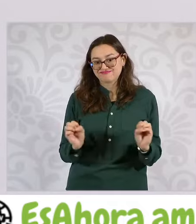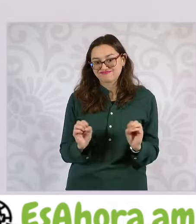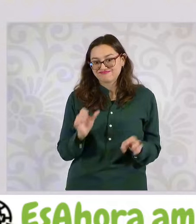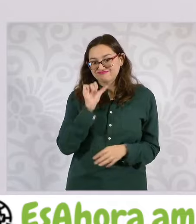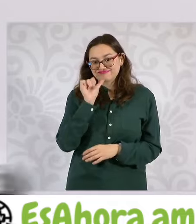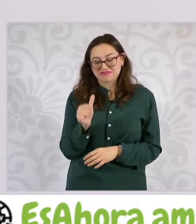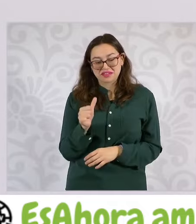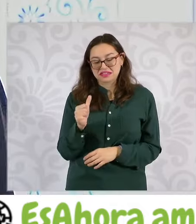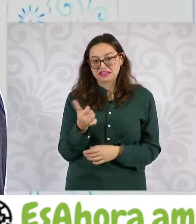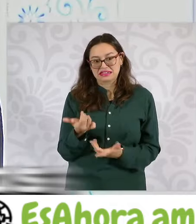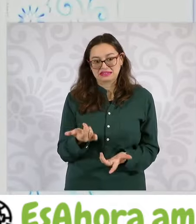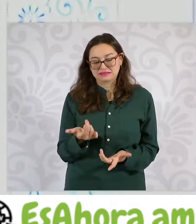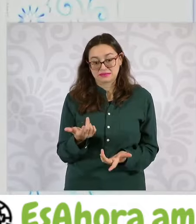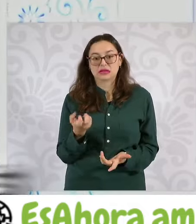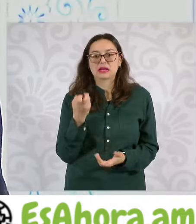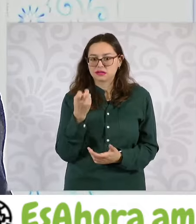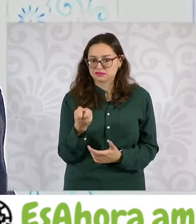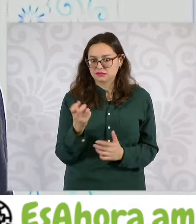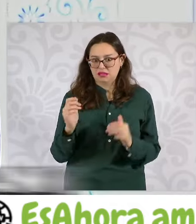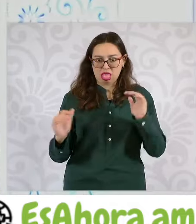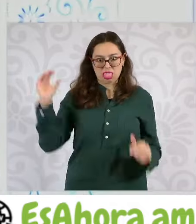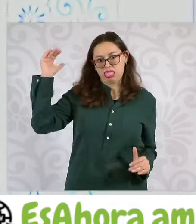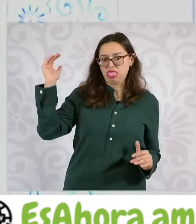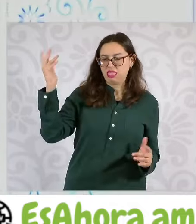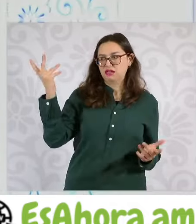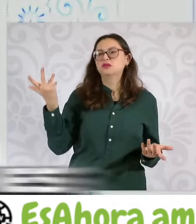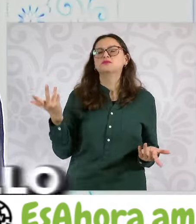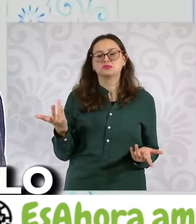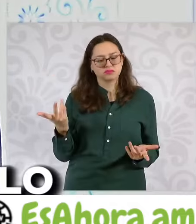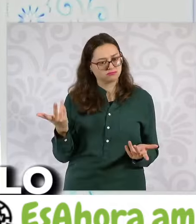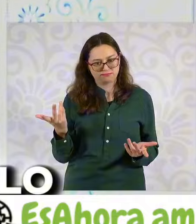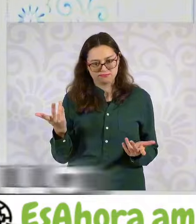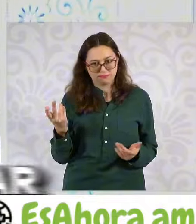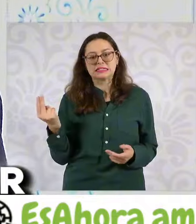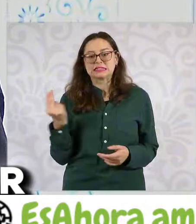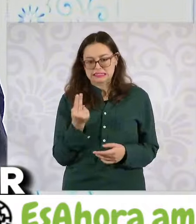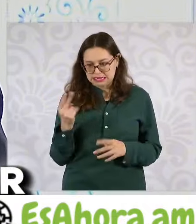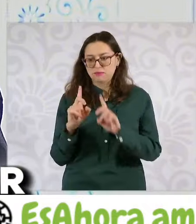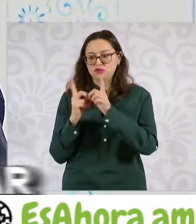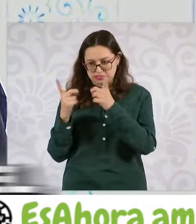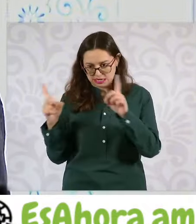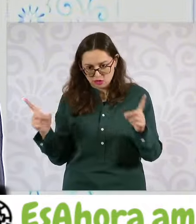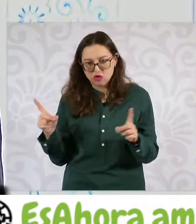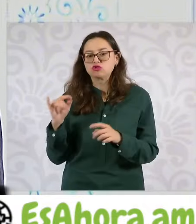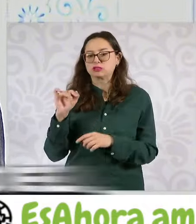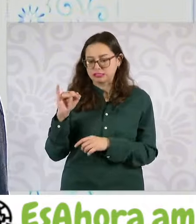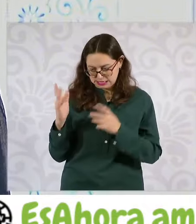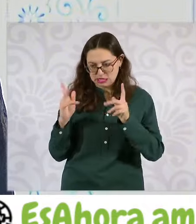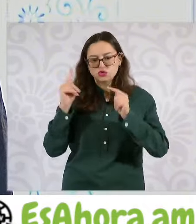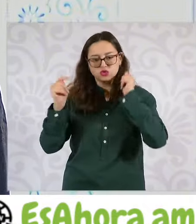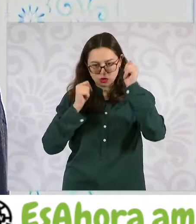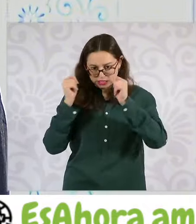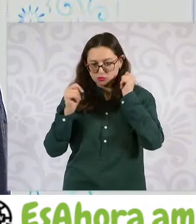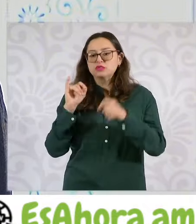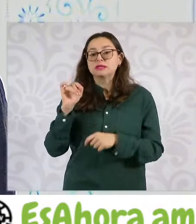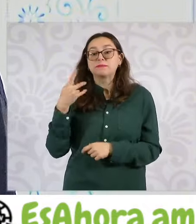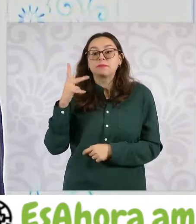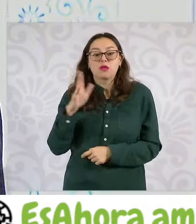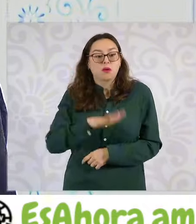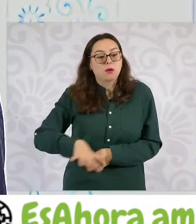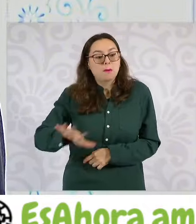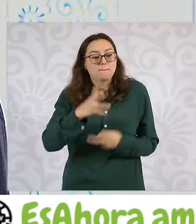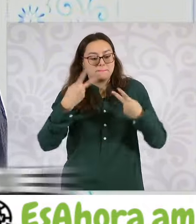bienestar. Y nosotros lo que queremos es que vengan las inversiones, que haya desarrollo, pero con bienestar y protección del medio ambiente.